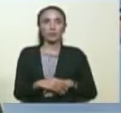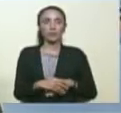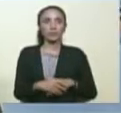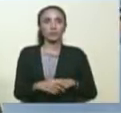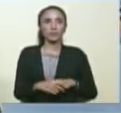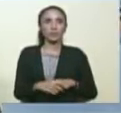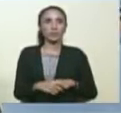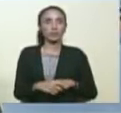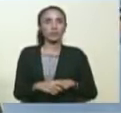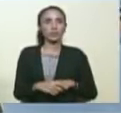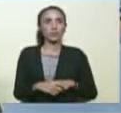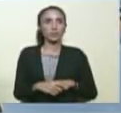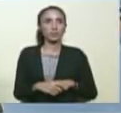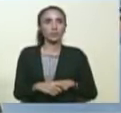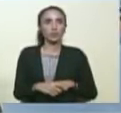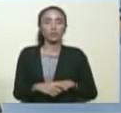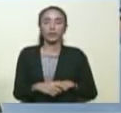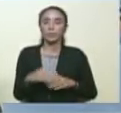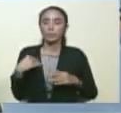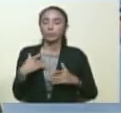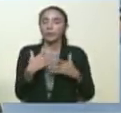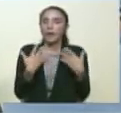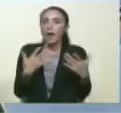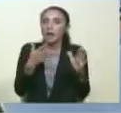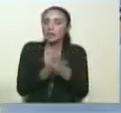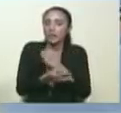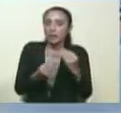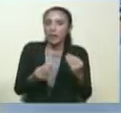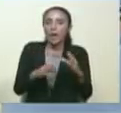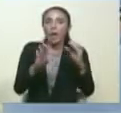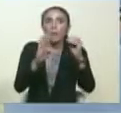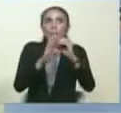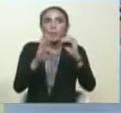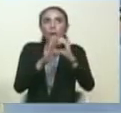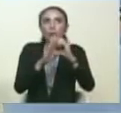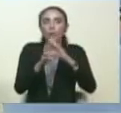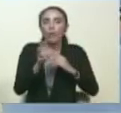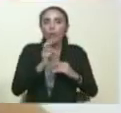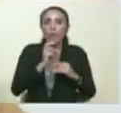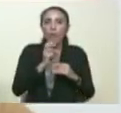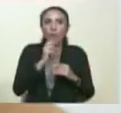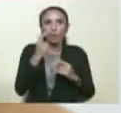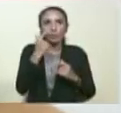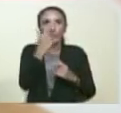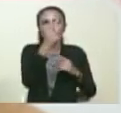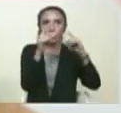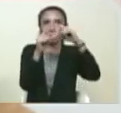en los próximos días. Se trata del Petrooro. Aquí está.